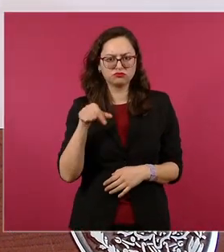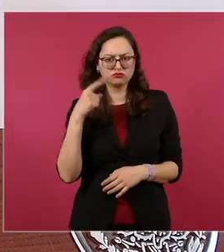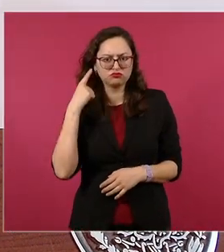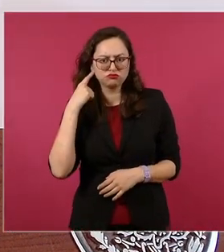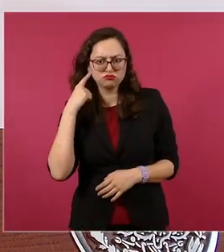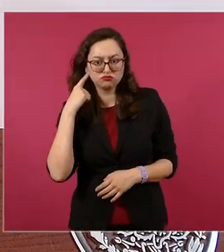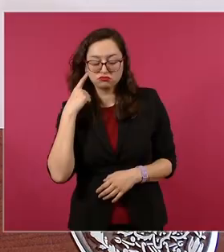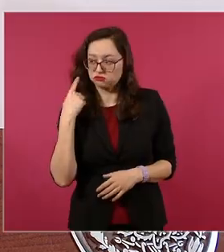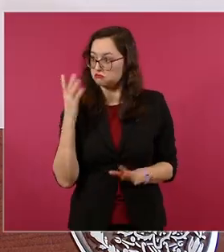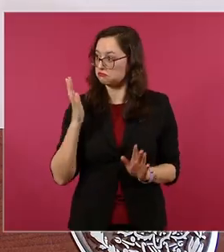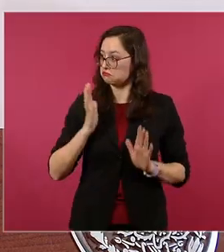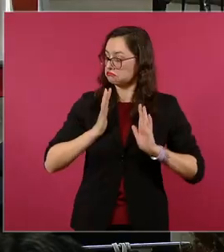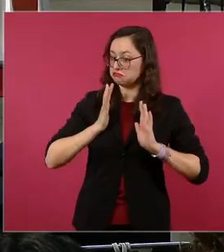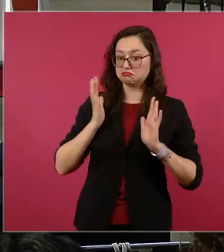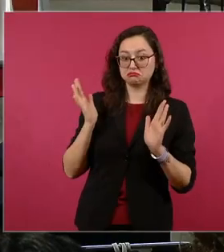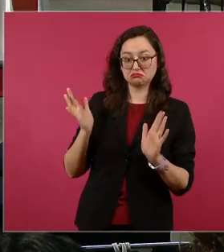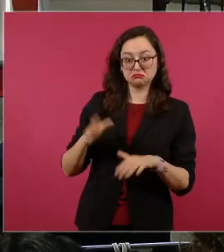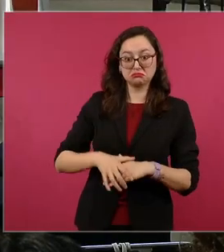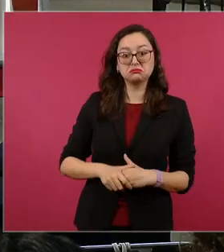y